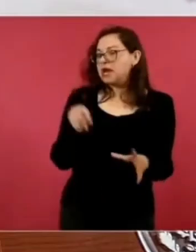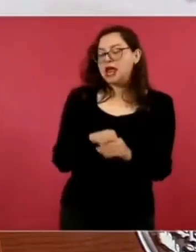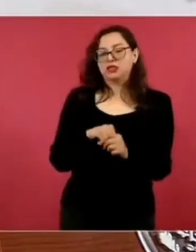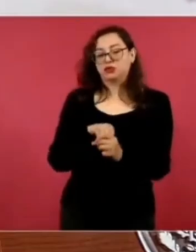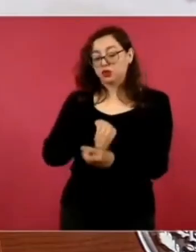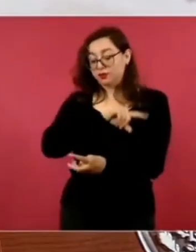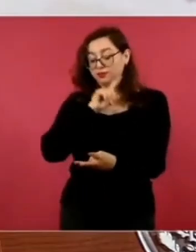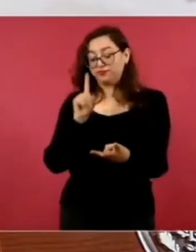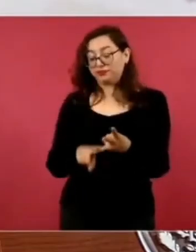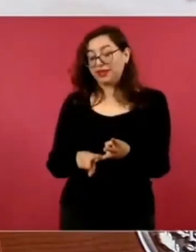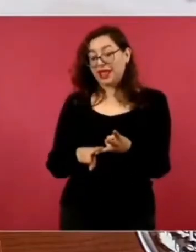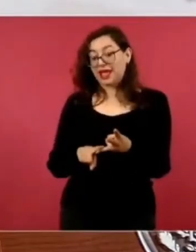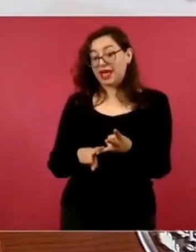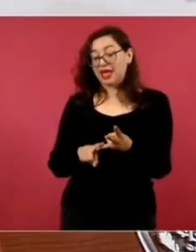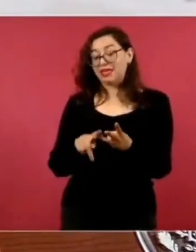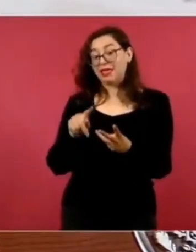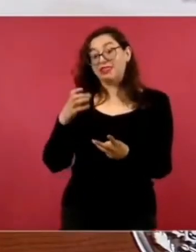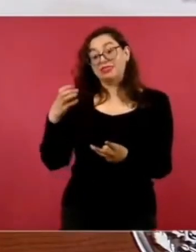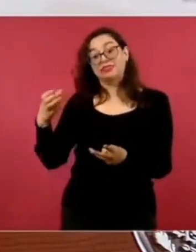Teléfonos de México.